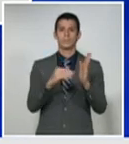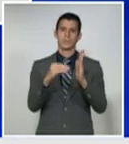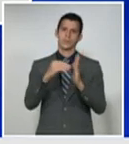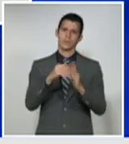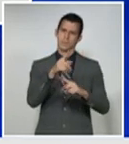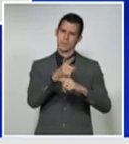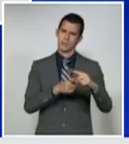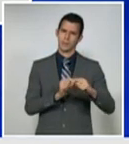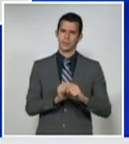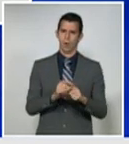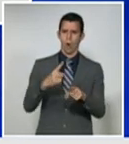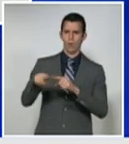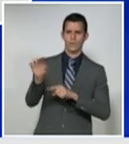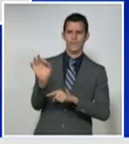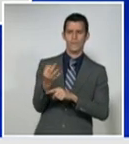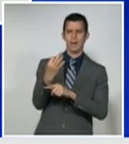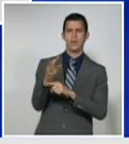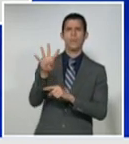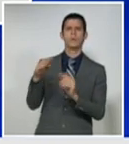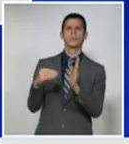con